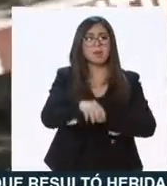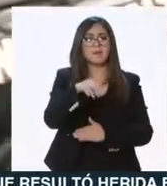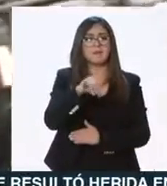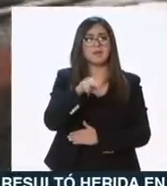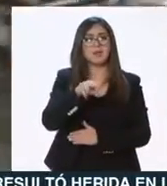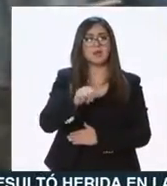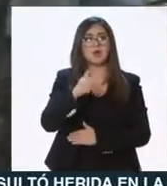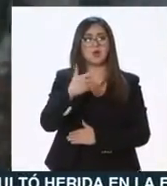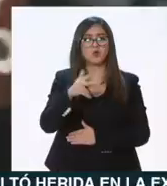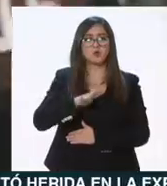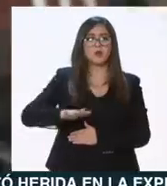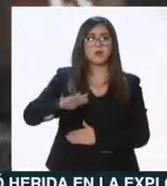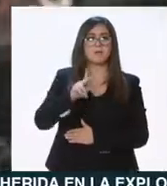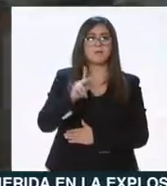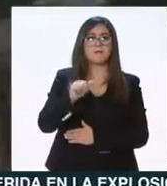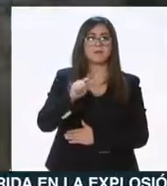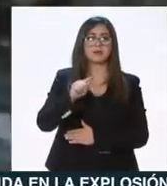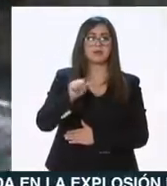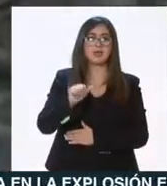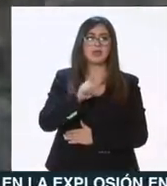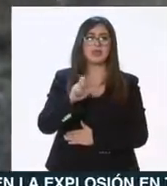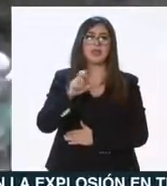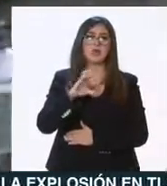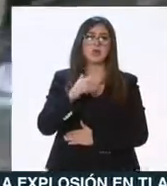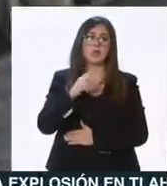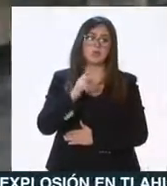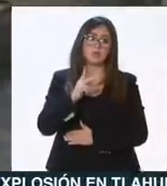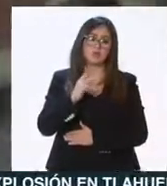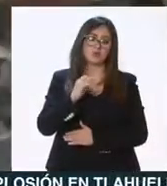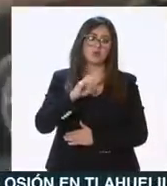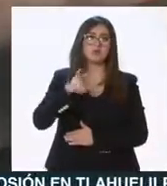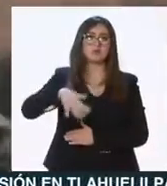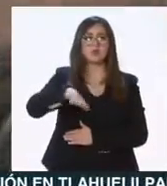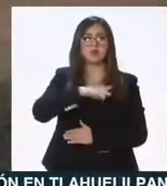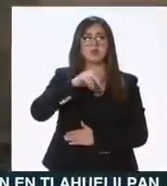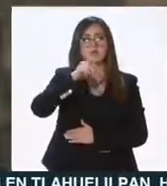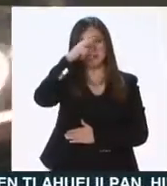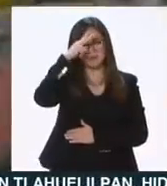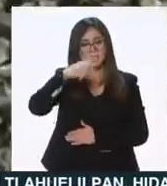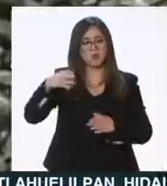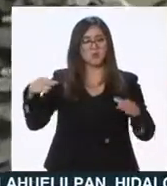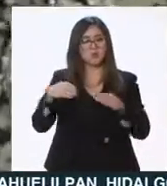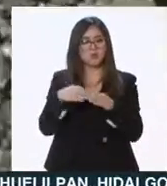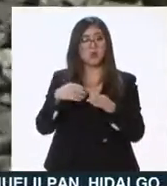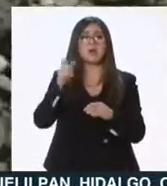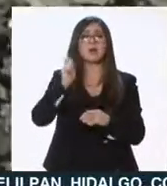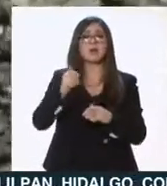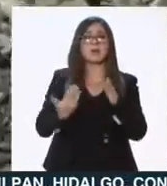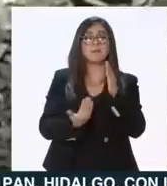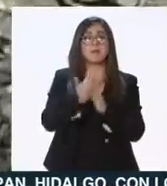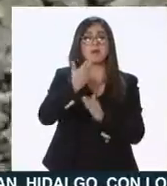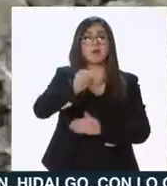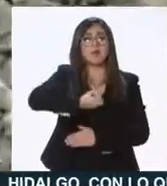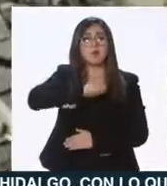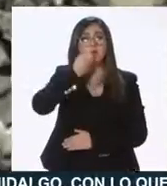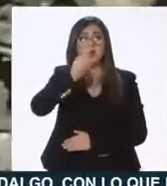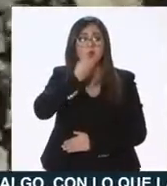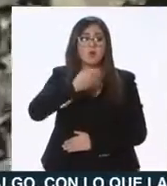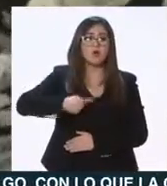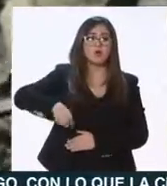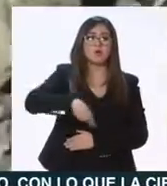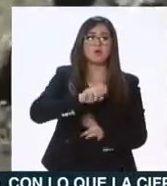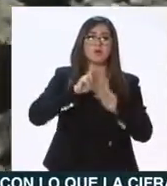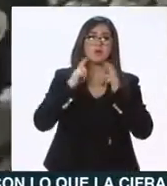unidad Pasta de Conchos, propiedad del Grupo México. En punto de las 2 de la mañana, con un rosario y la aglomeración de deudos y